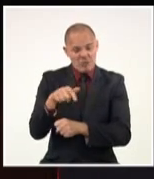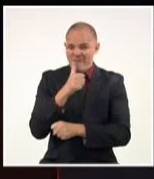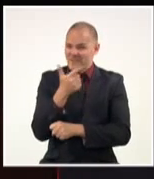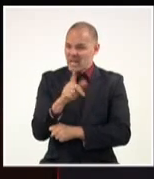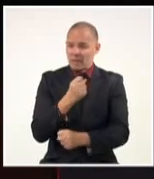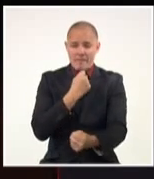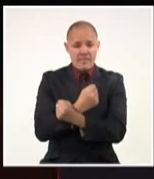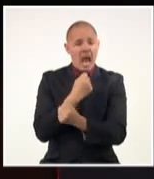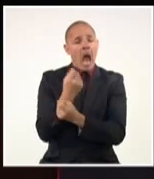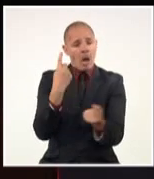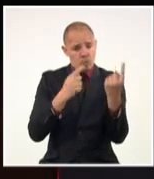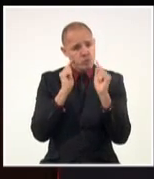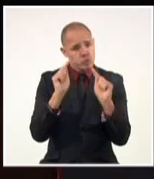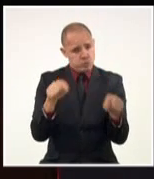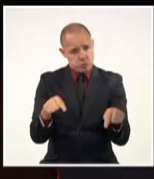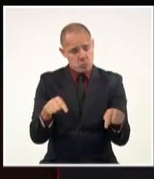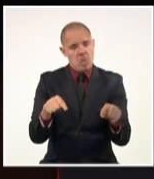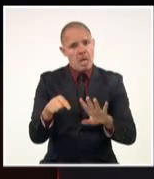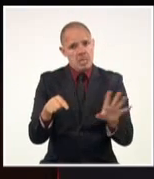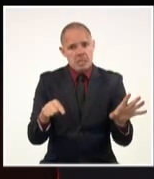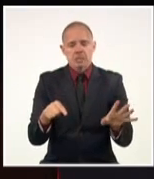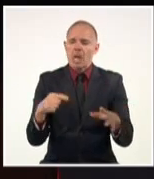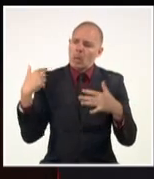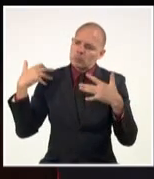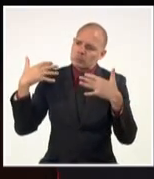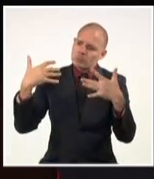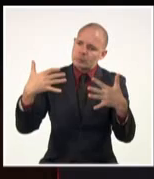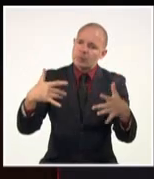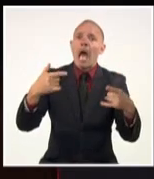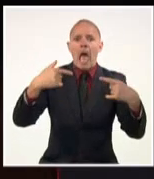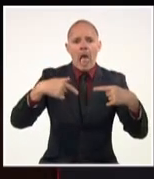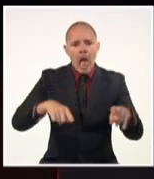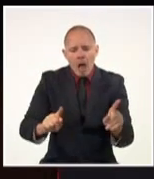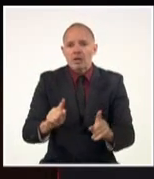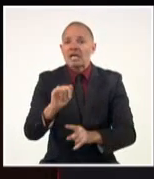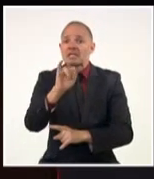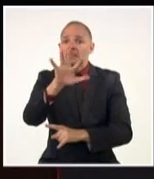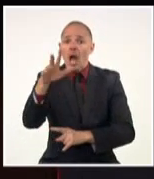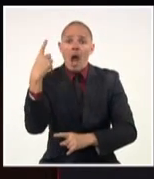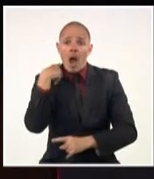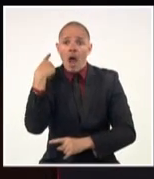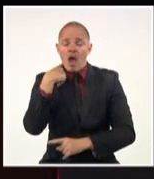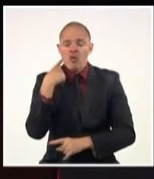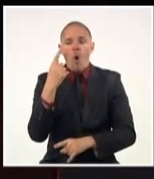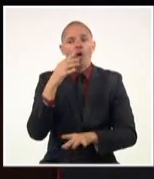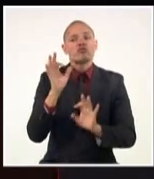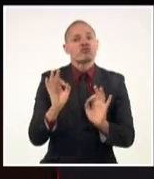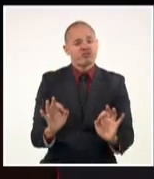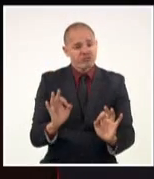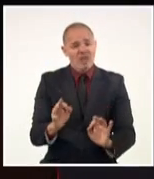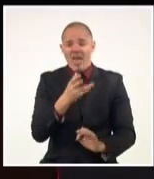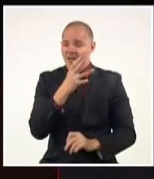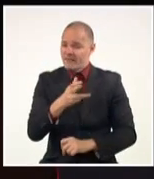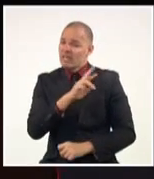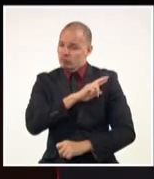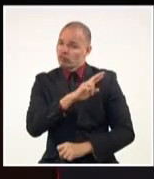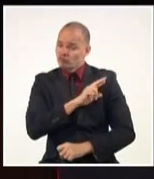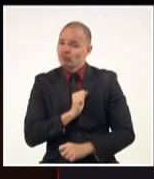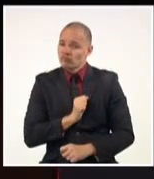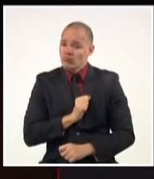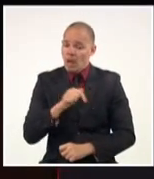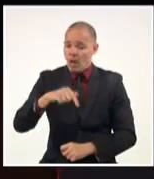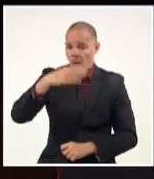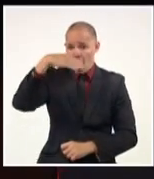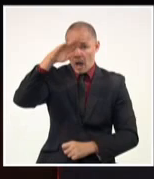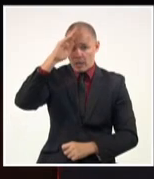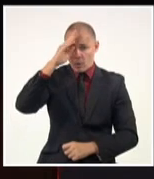65 años transcurridos confirman su advertencia. Nada ha sido fácil para Cuba. Tampoco